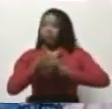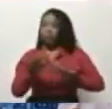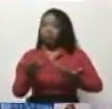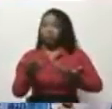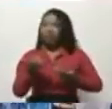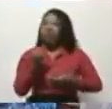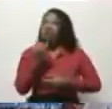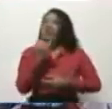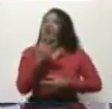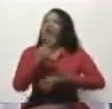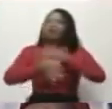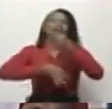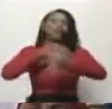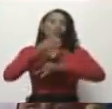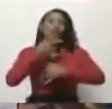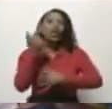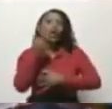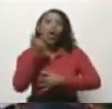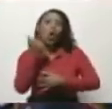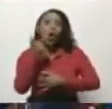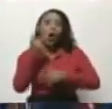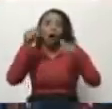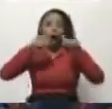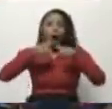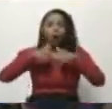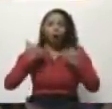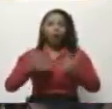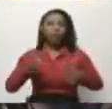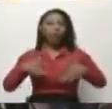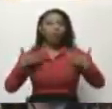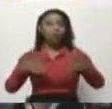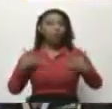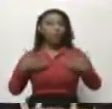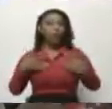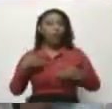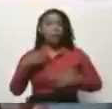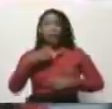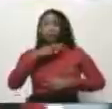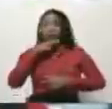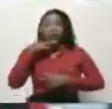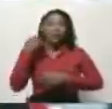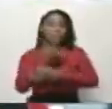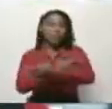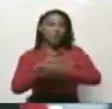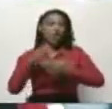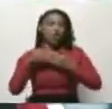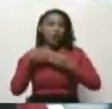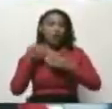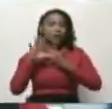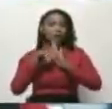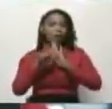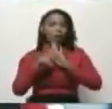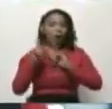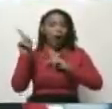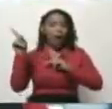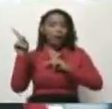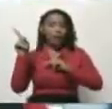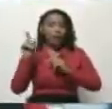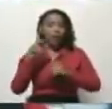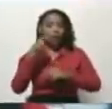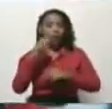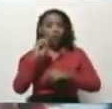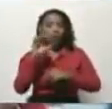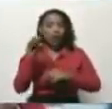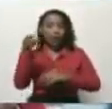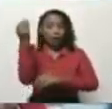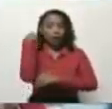¿Cuántos discursos de rojo rojito están ahorita disfrutando de las mieles, de los millones de dólares que se robó allá en la Toscana, en